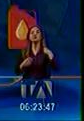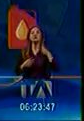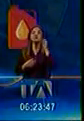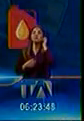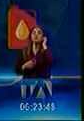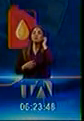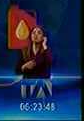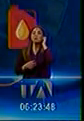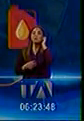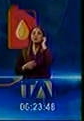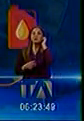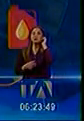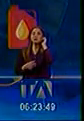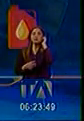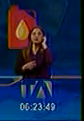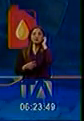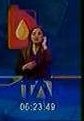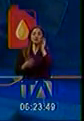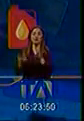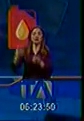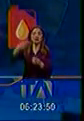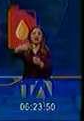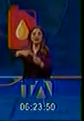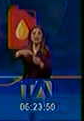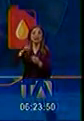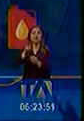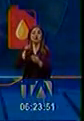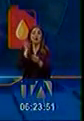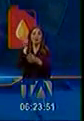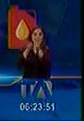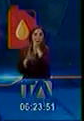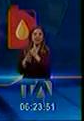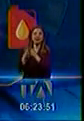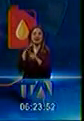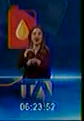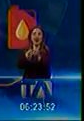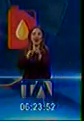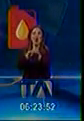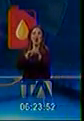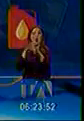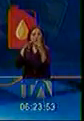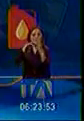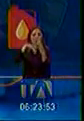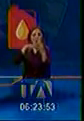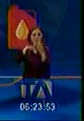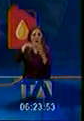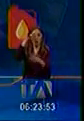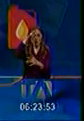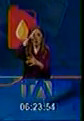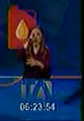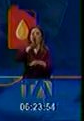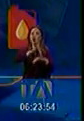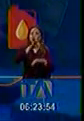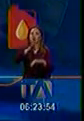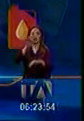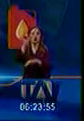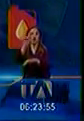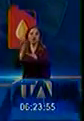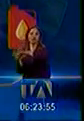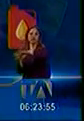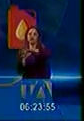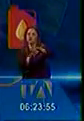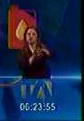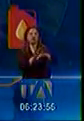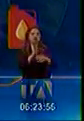diésel que se usa en la pesca artesanal, el agro y minería. Pero sobra un 24%. Este grupo corresponde al